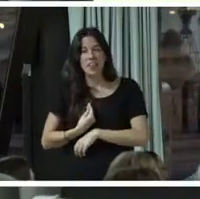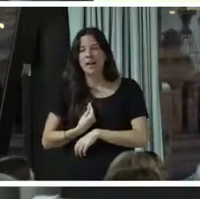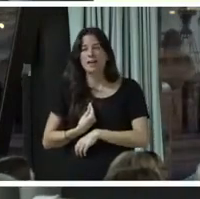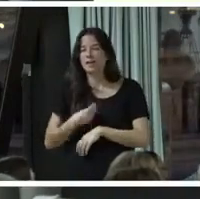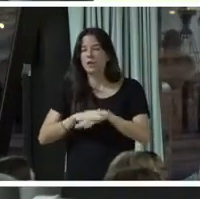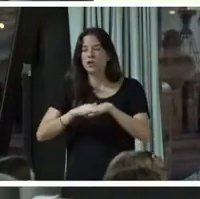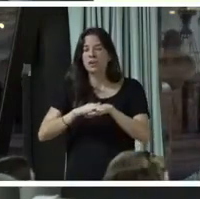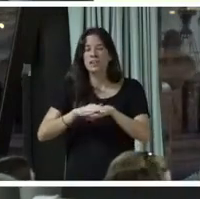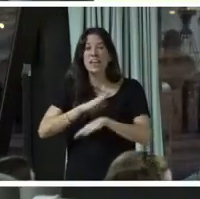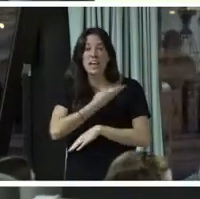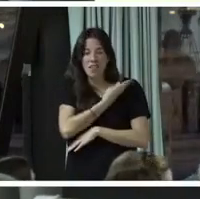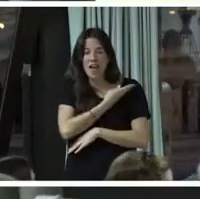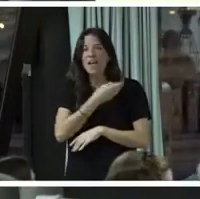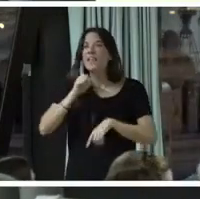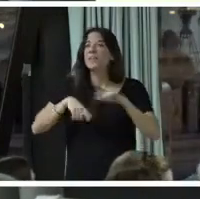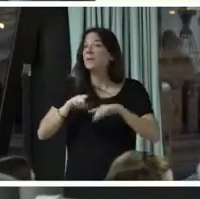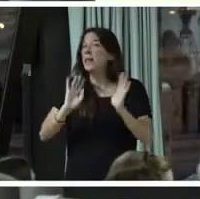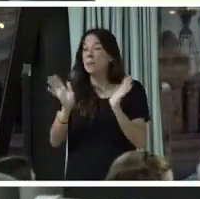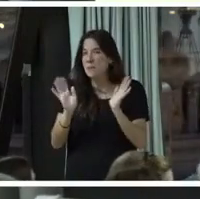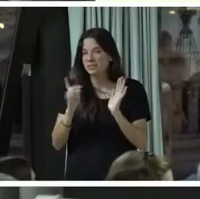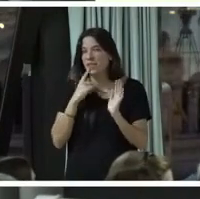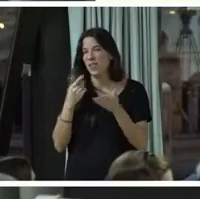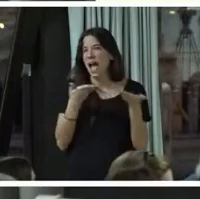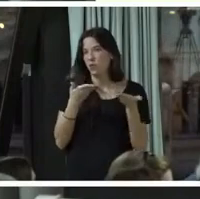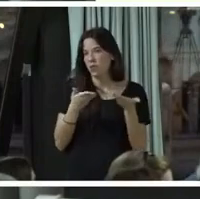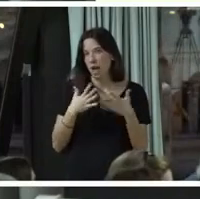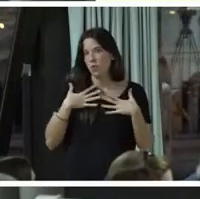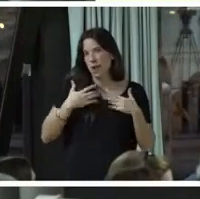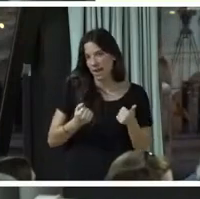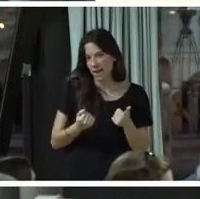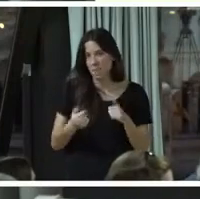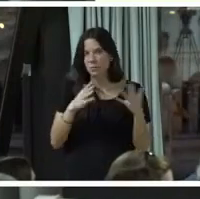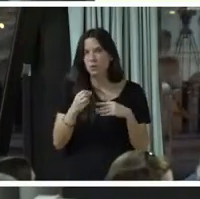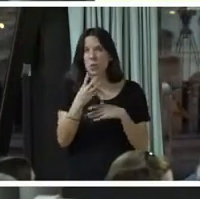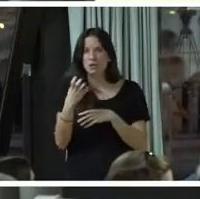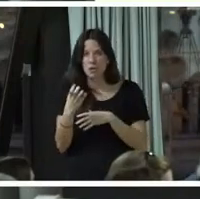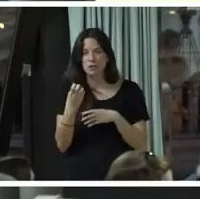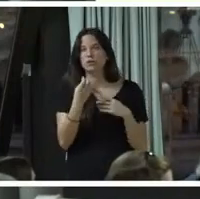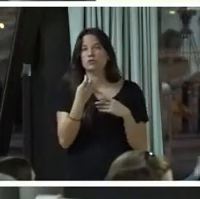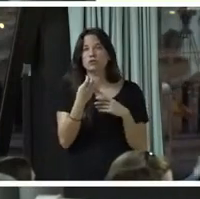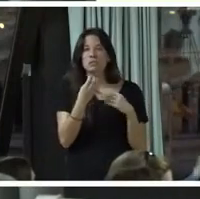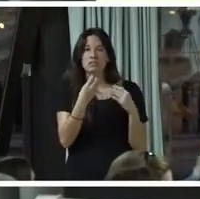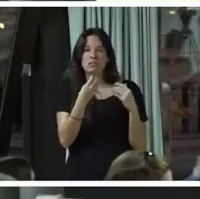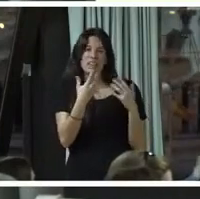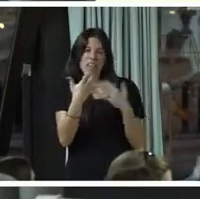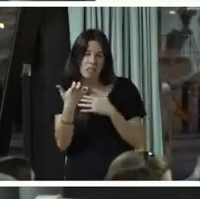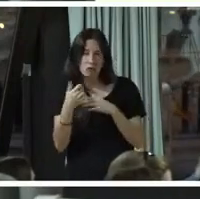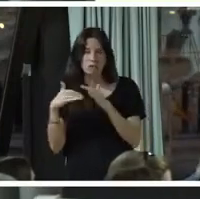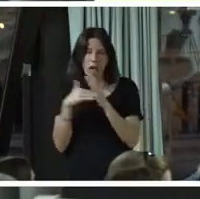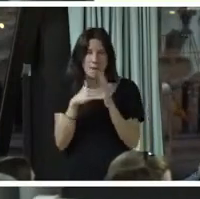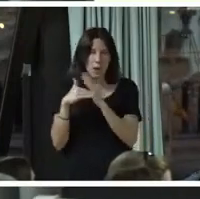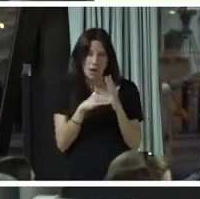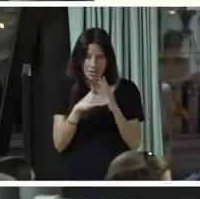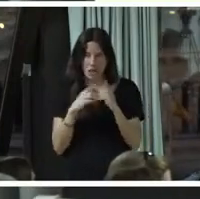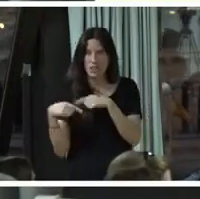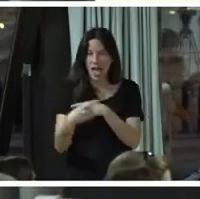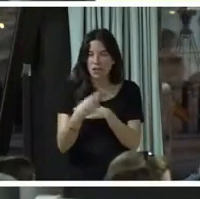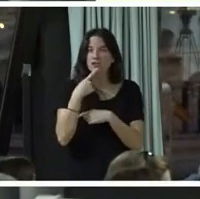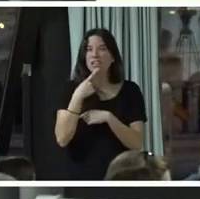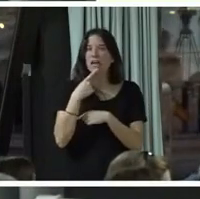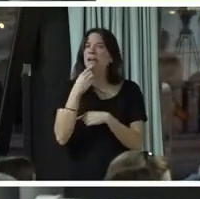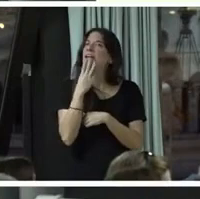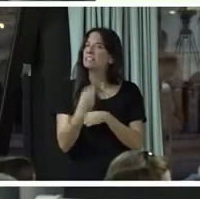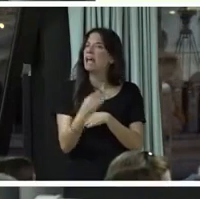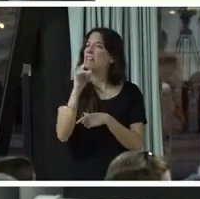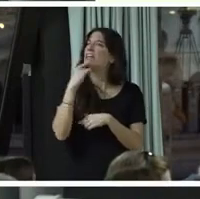o en gran medida eh alrededor de 700 800 camiones diarios a los que se comprometió Israel a facilitar el paso